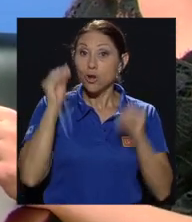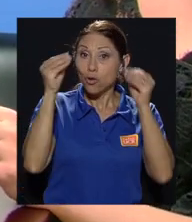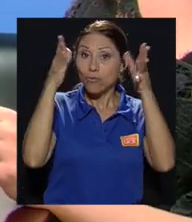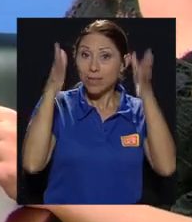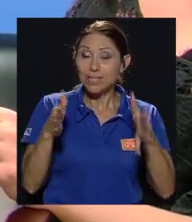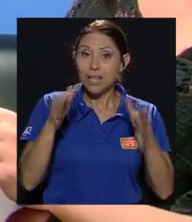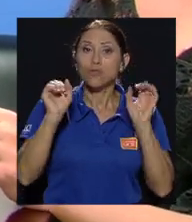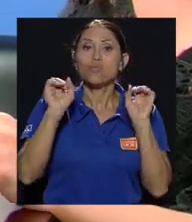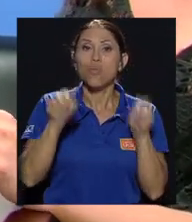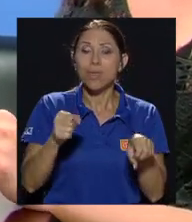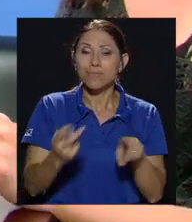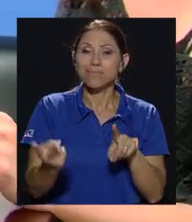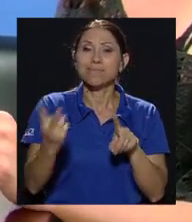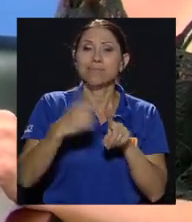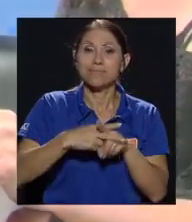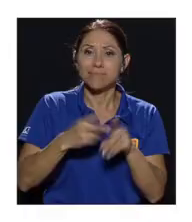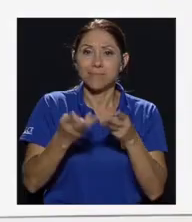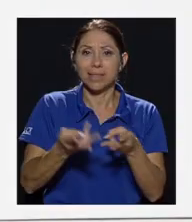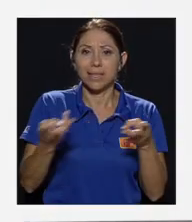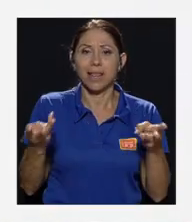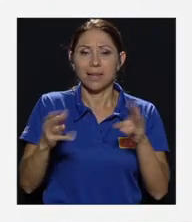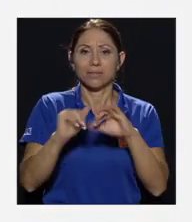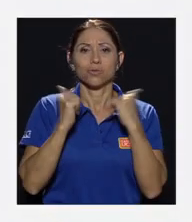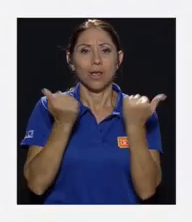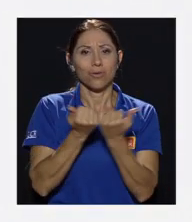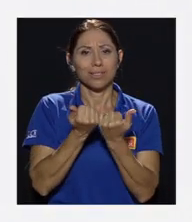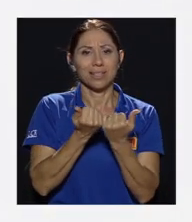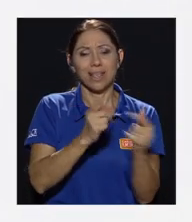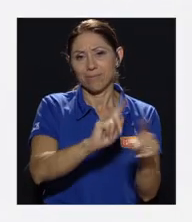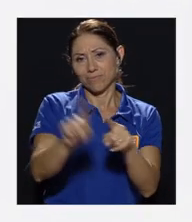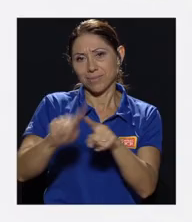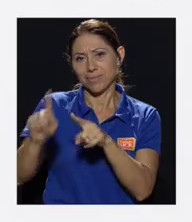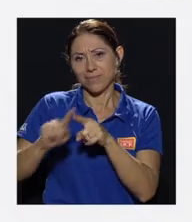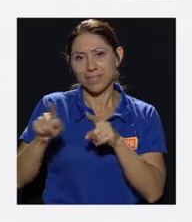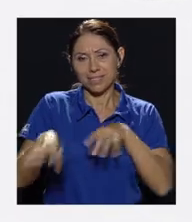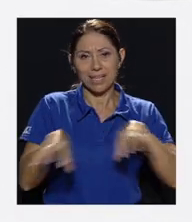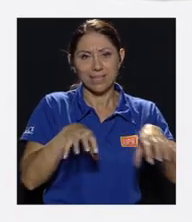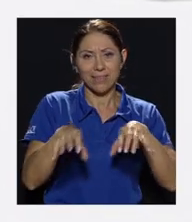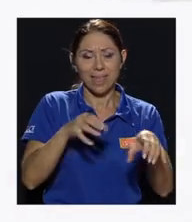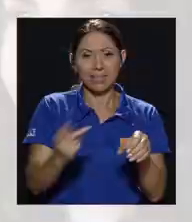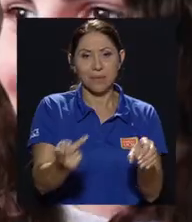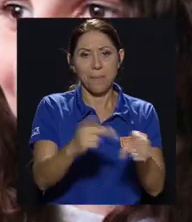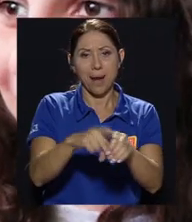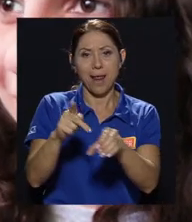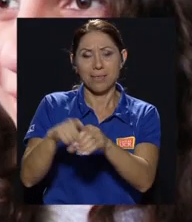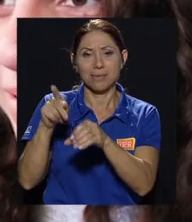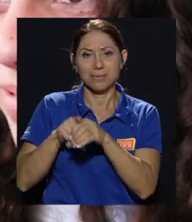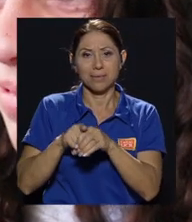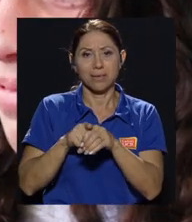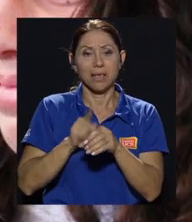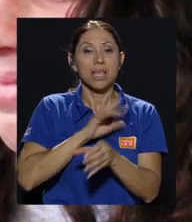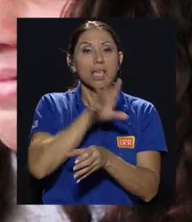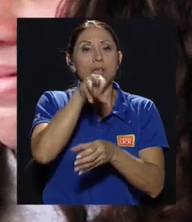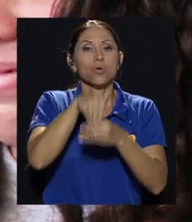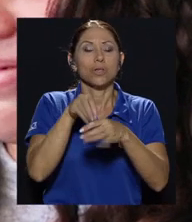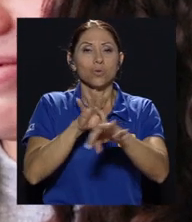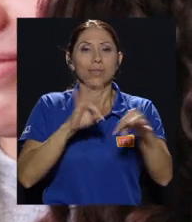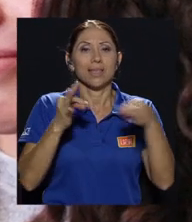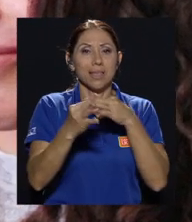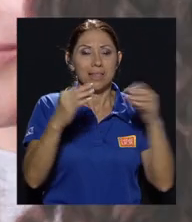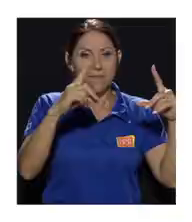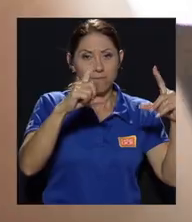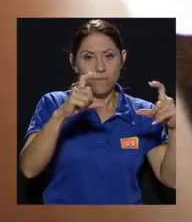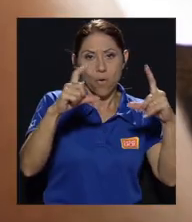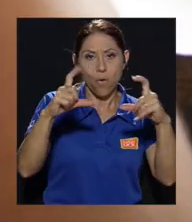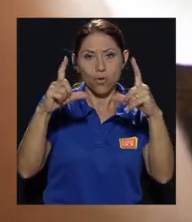pueden implementar dicho material en sus aulas mediante diferentes actividades participativas, incluyendo un taller de